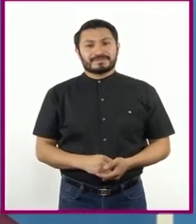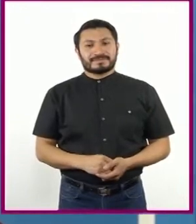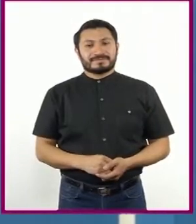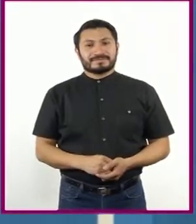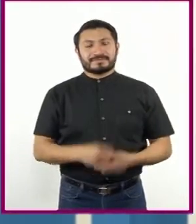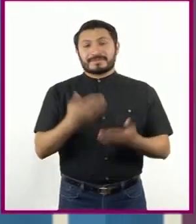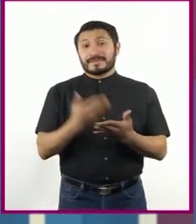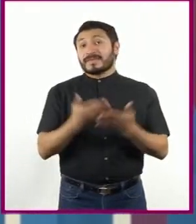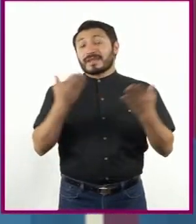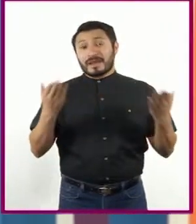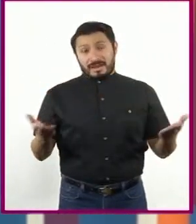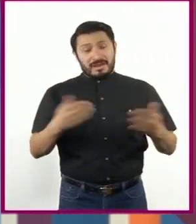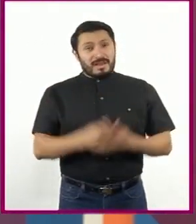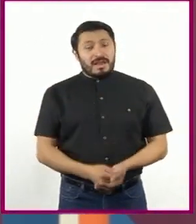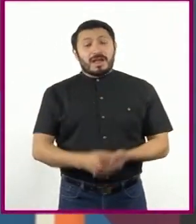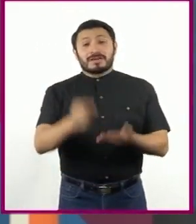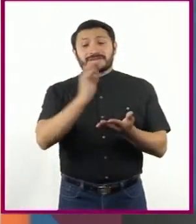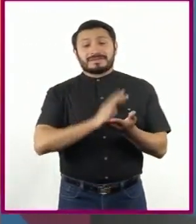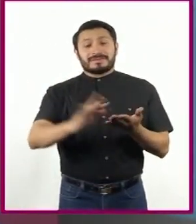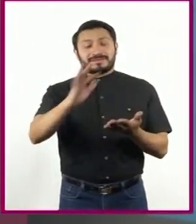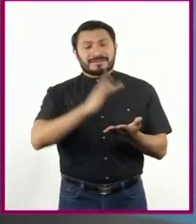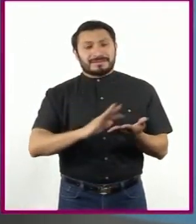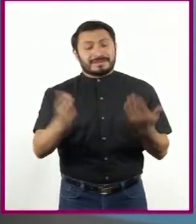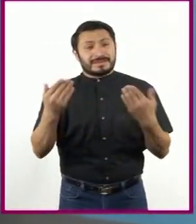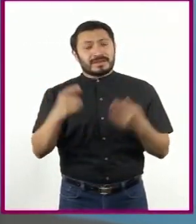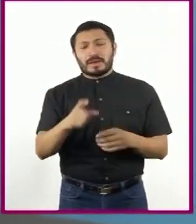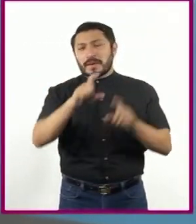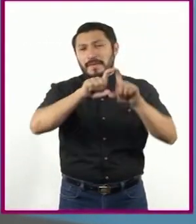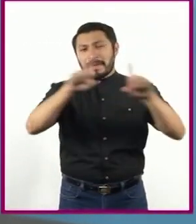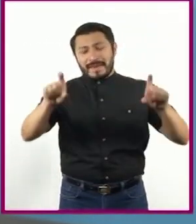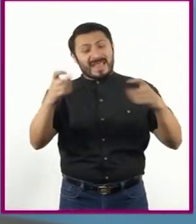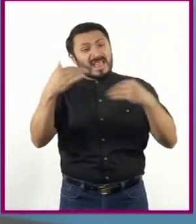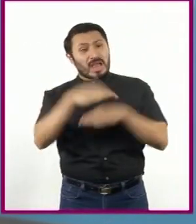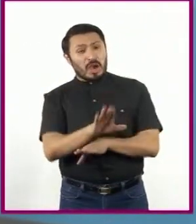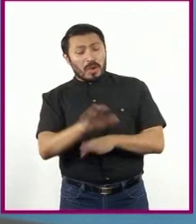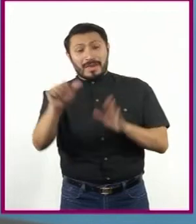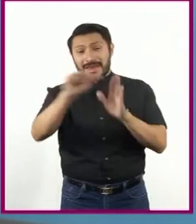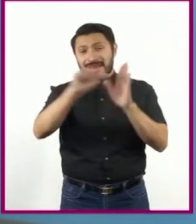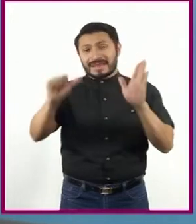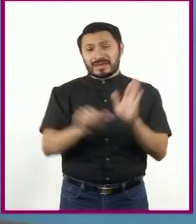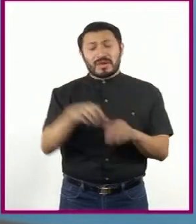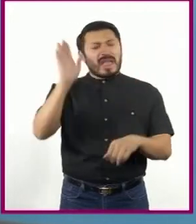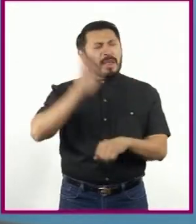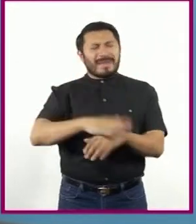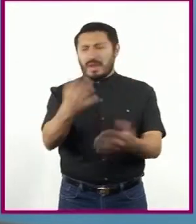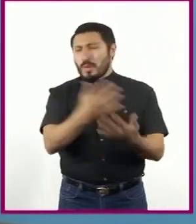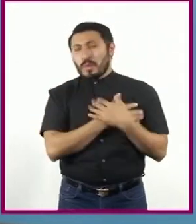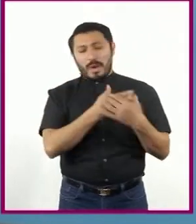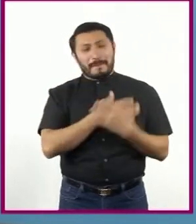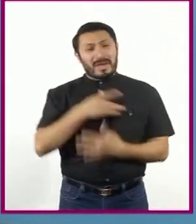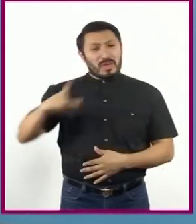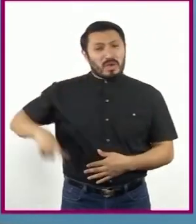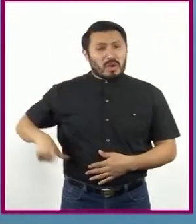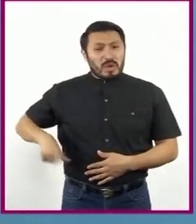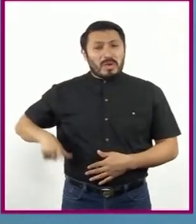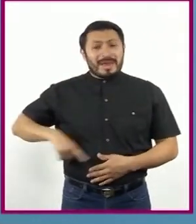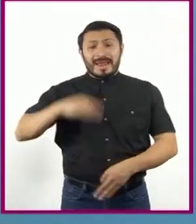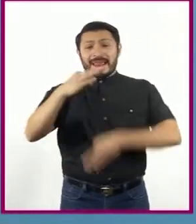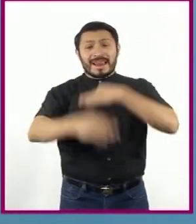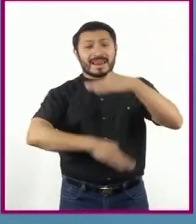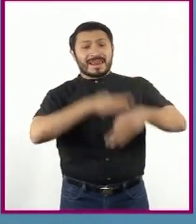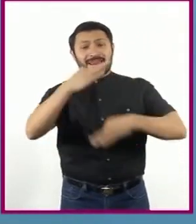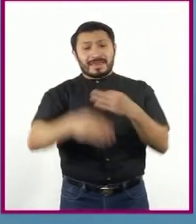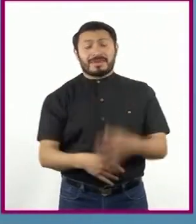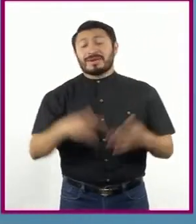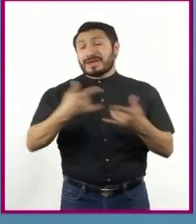A continuación, leeré un fragmento del artículo titulado "El más amado de los monarcas todos, historia de un plan